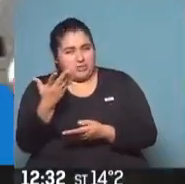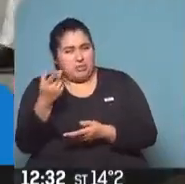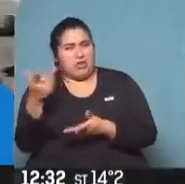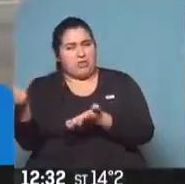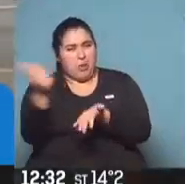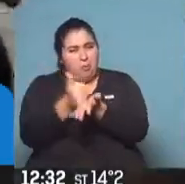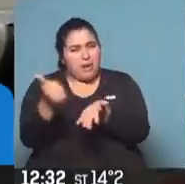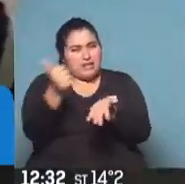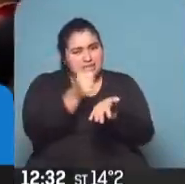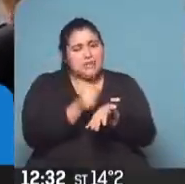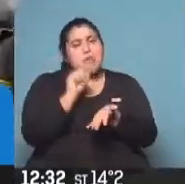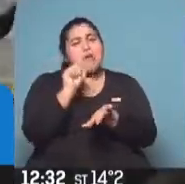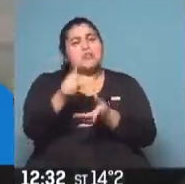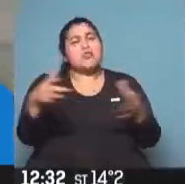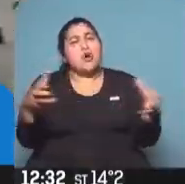unidades